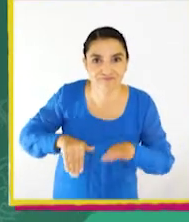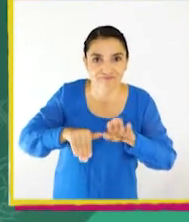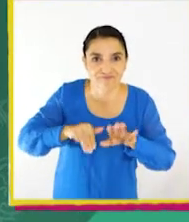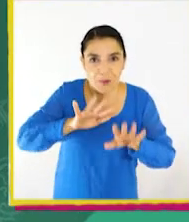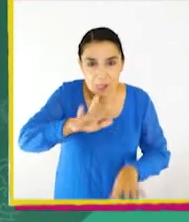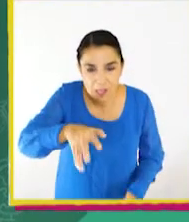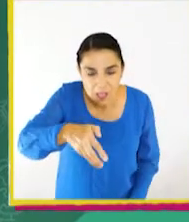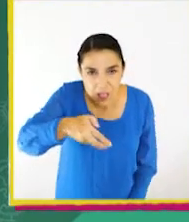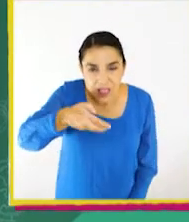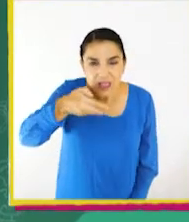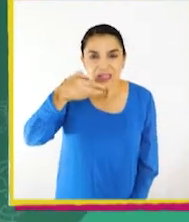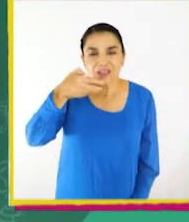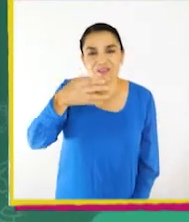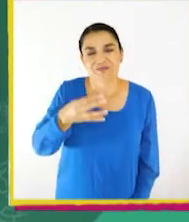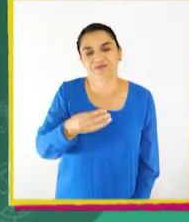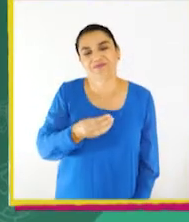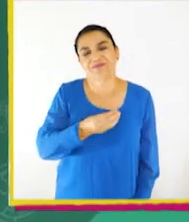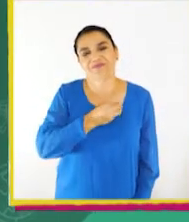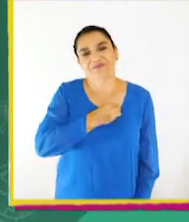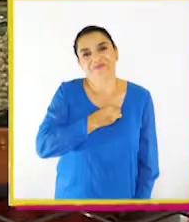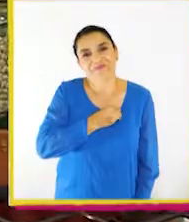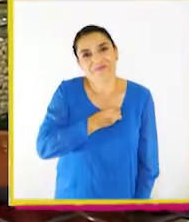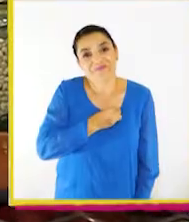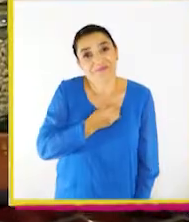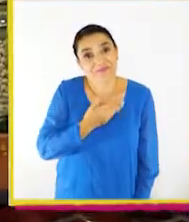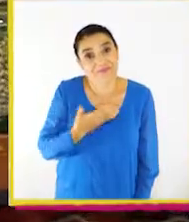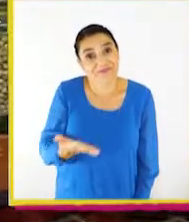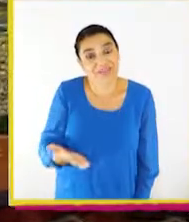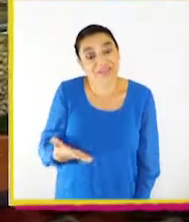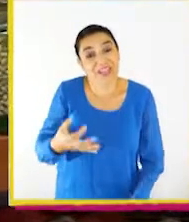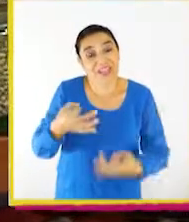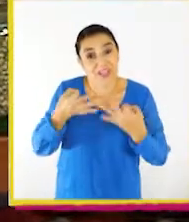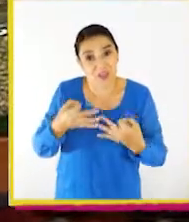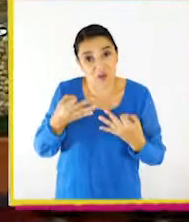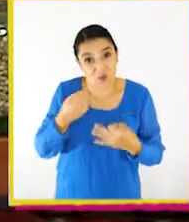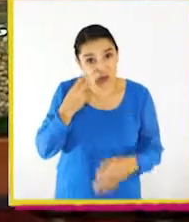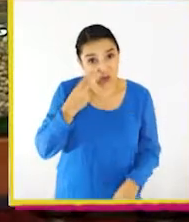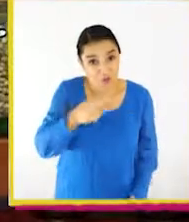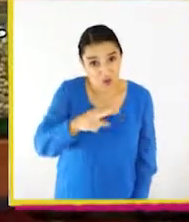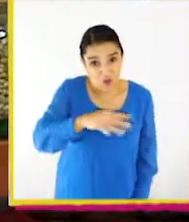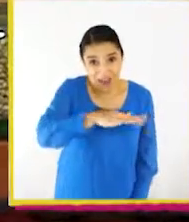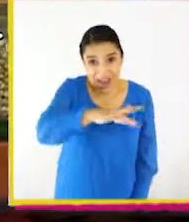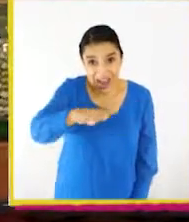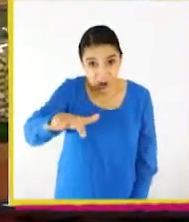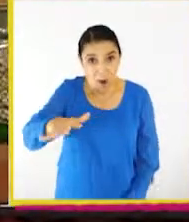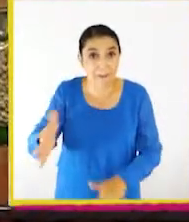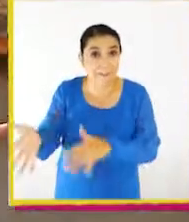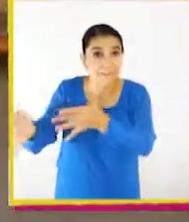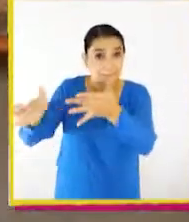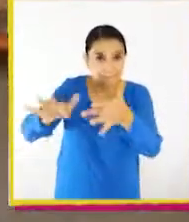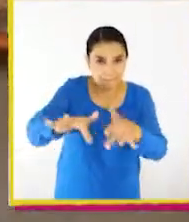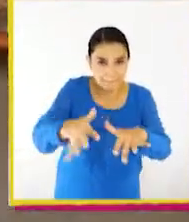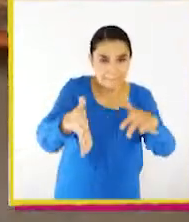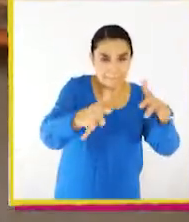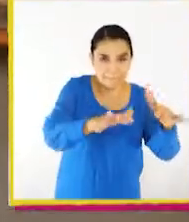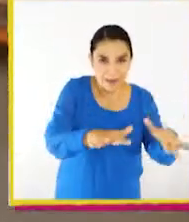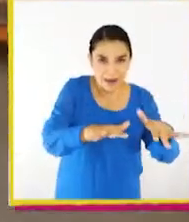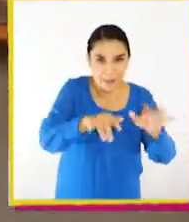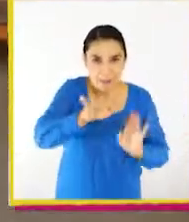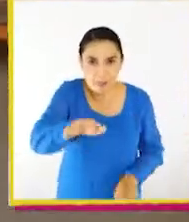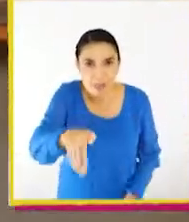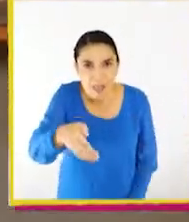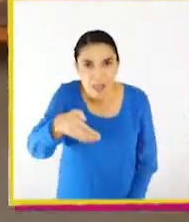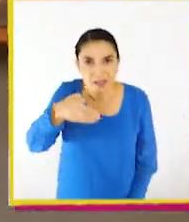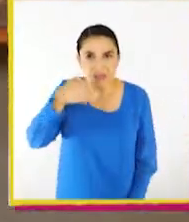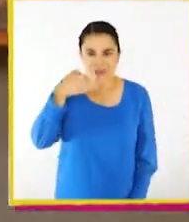a tomar un gran sorbo, pobrecito. Seguro vio que podía tomar agua del mar, pero cuando lo